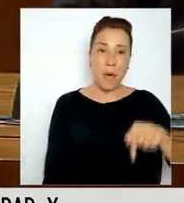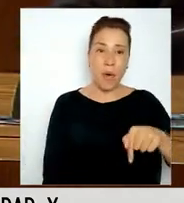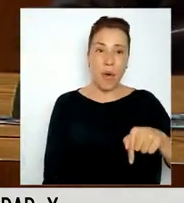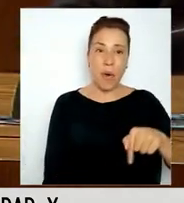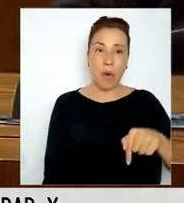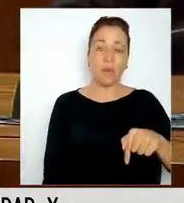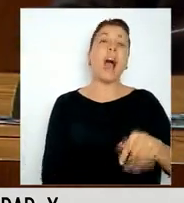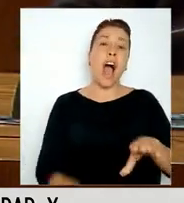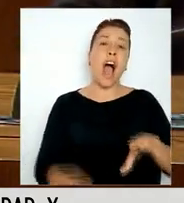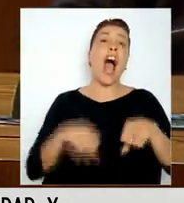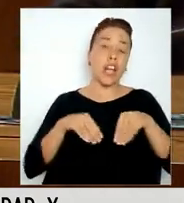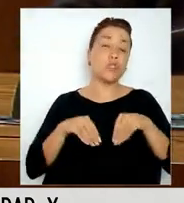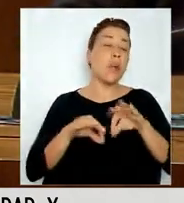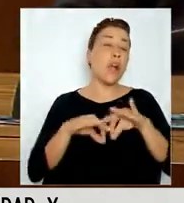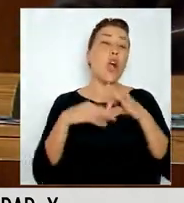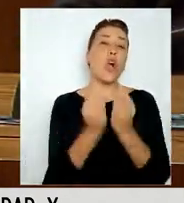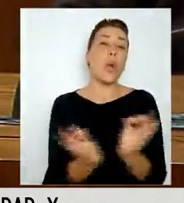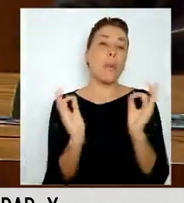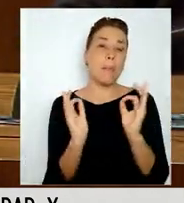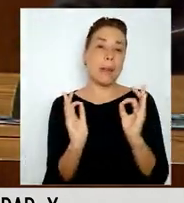y muchas gracias